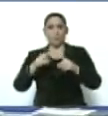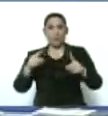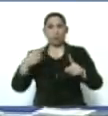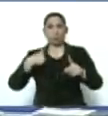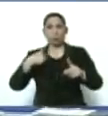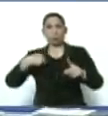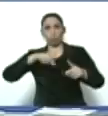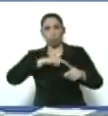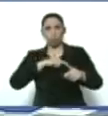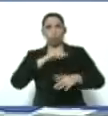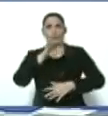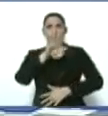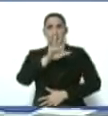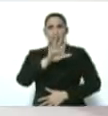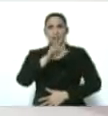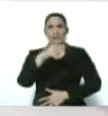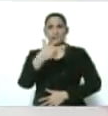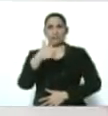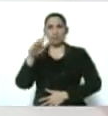Llevamos